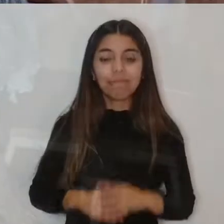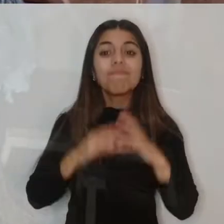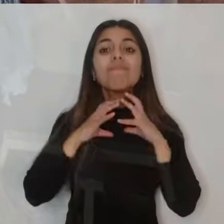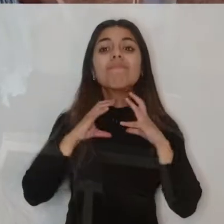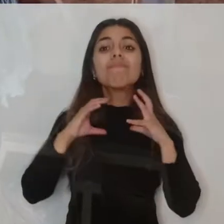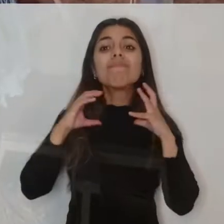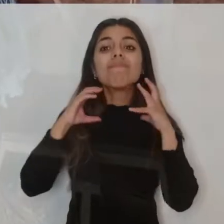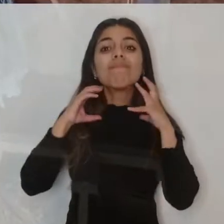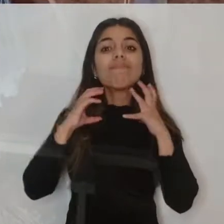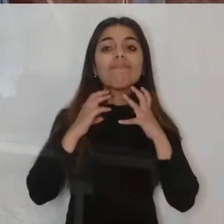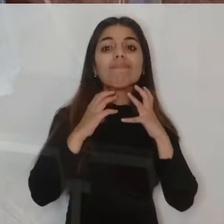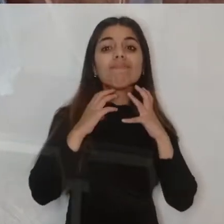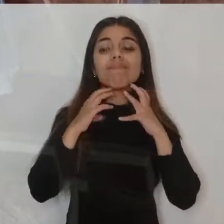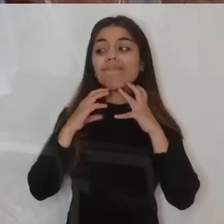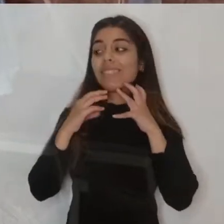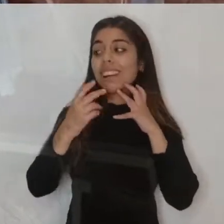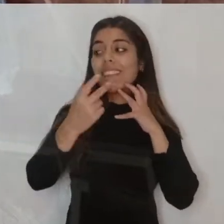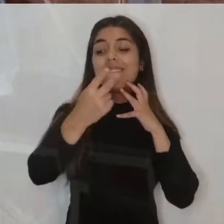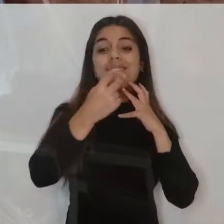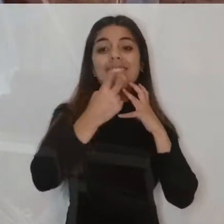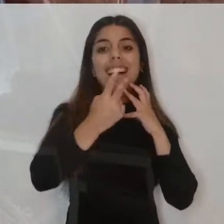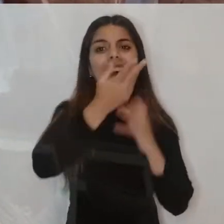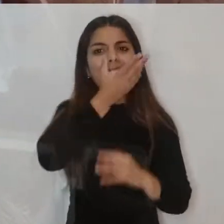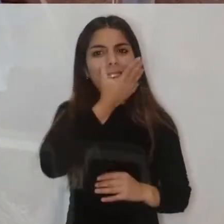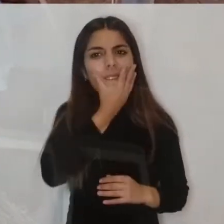Bien. Qué linda. Sí.